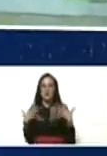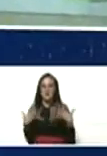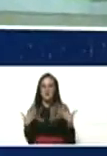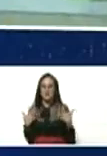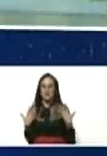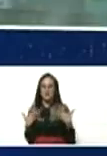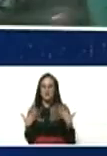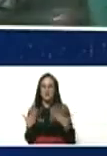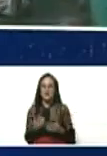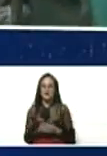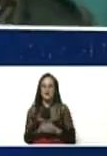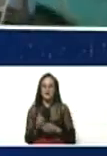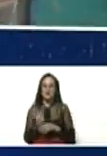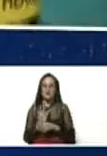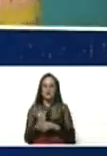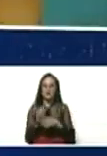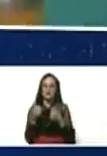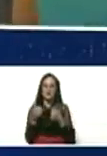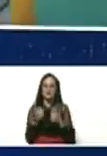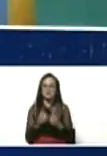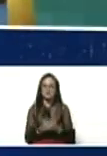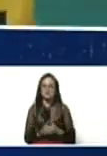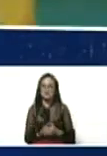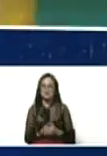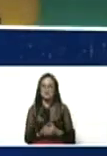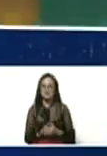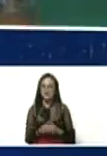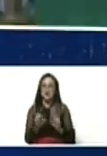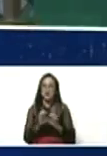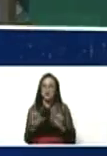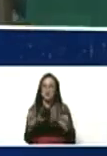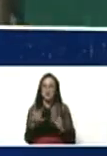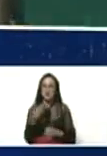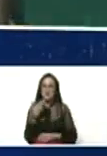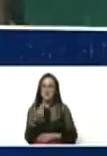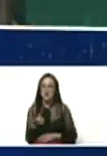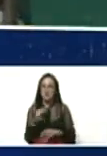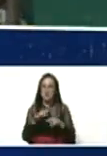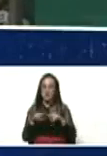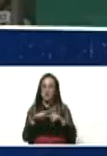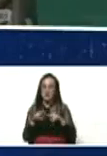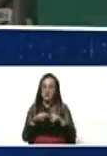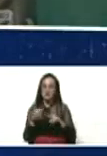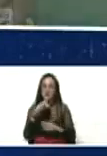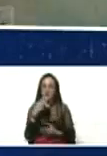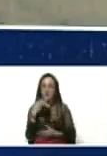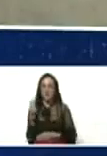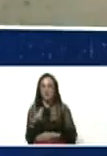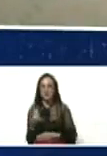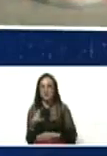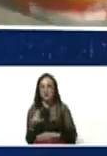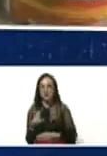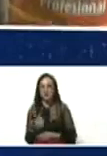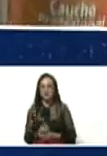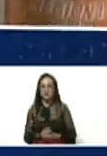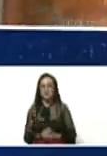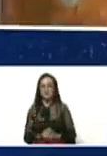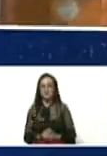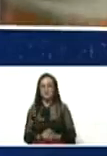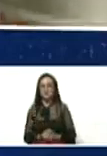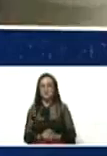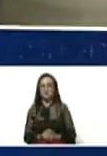es poner en funcionamiento el plantel para una educación digna para nuestros niños, para nuestros adolescentes. Está además,